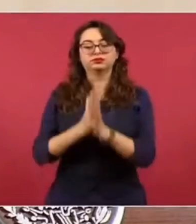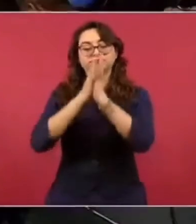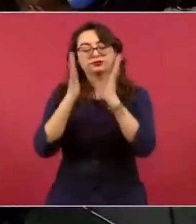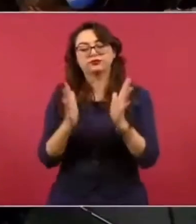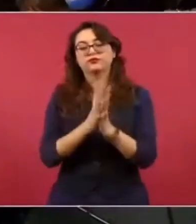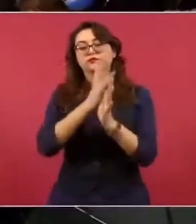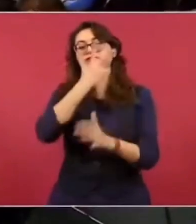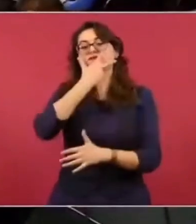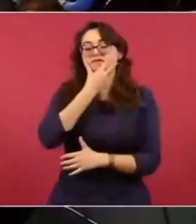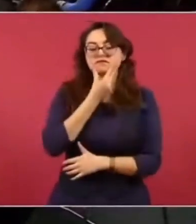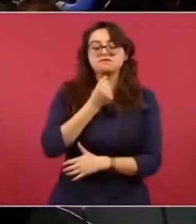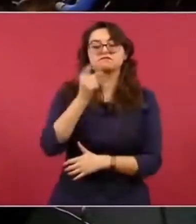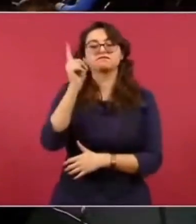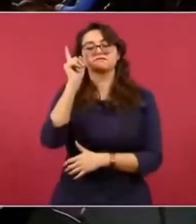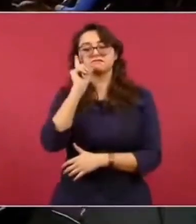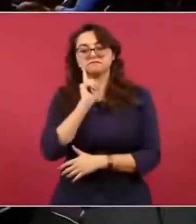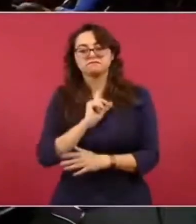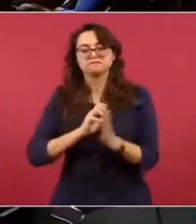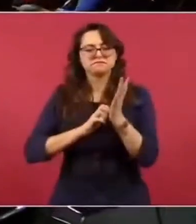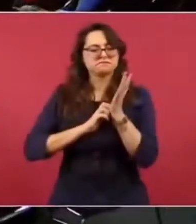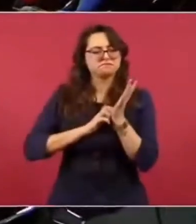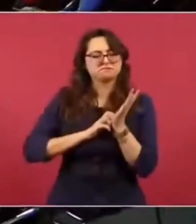hombres.